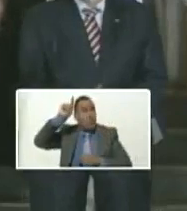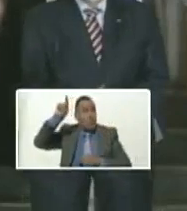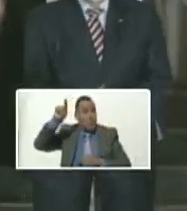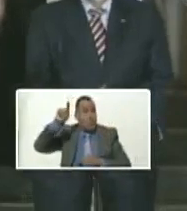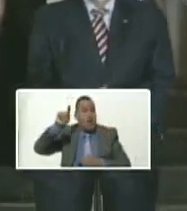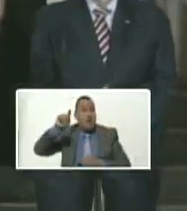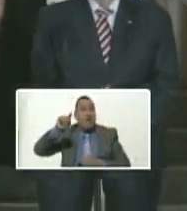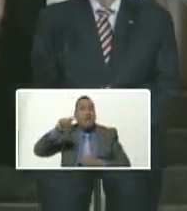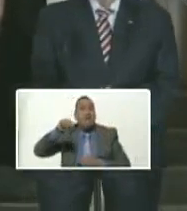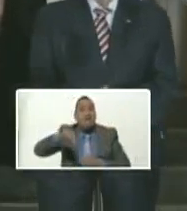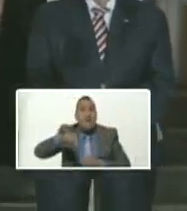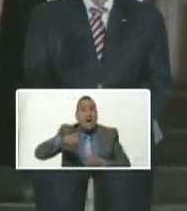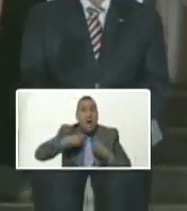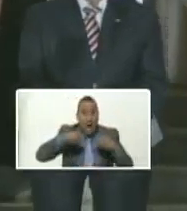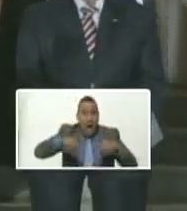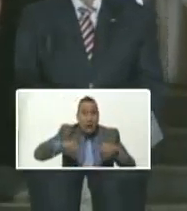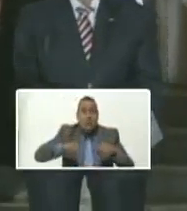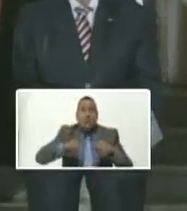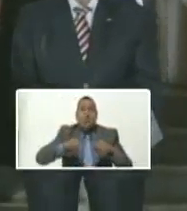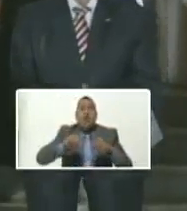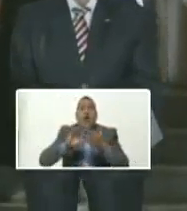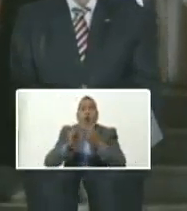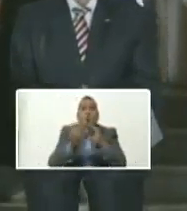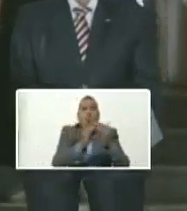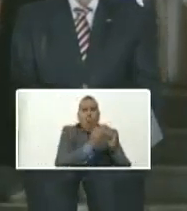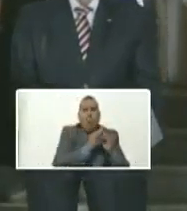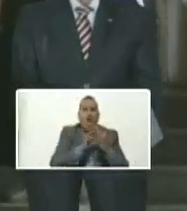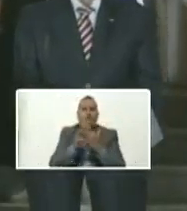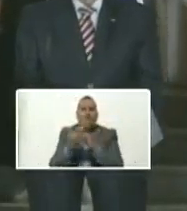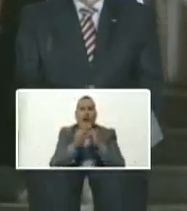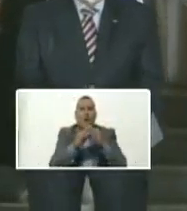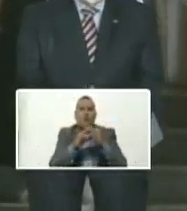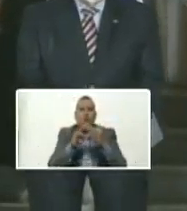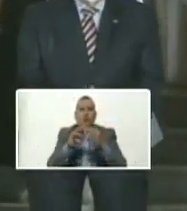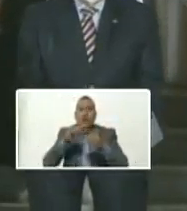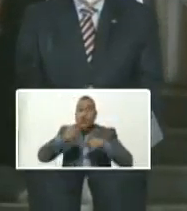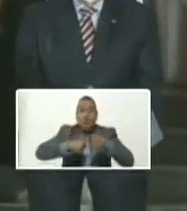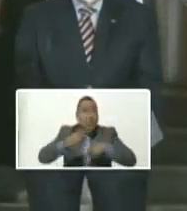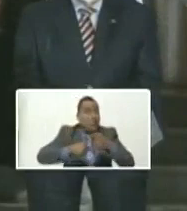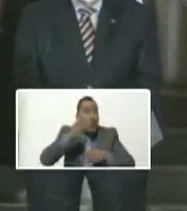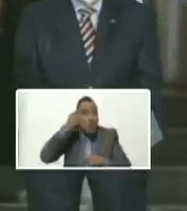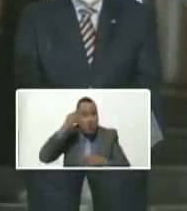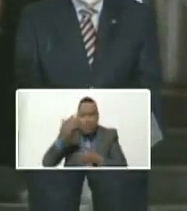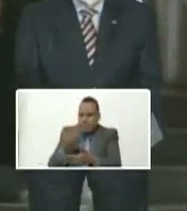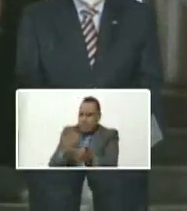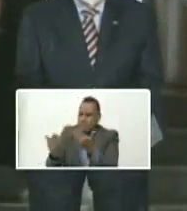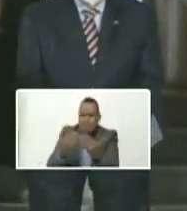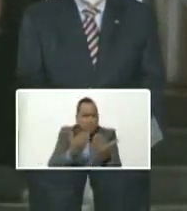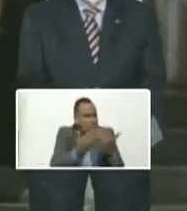las comunidades de Venezuela, barrio adentro. Y ellos todos los días tienen que interactuar